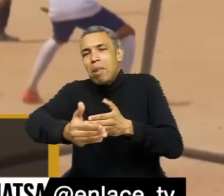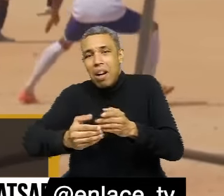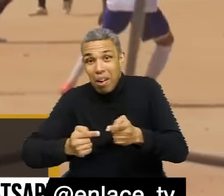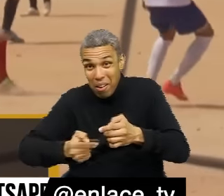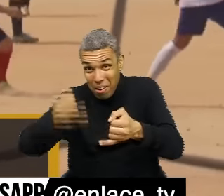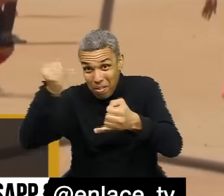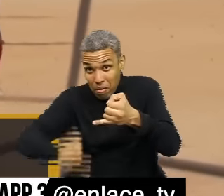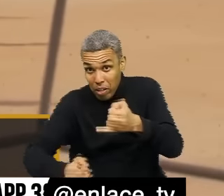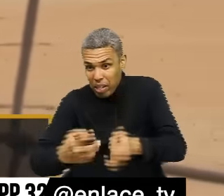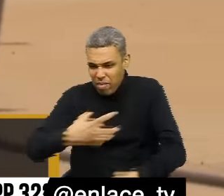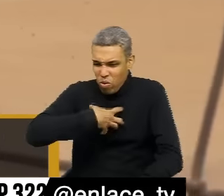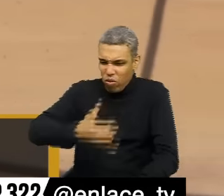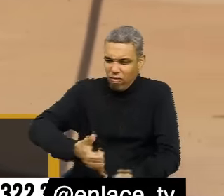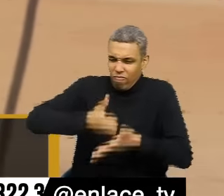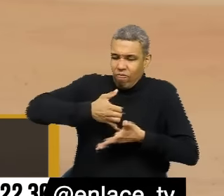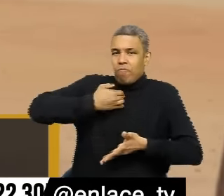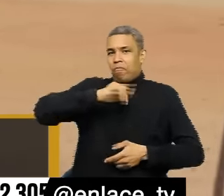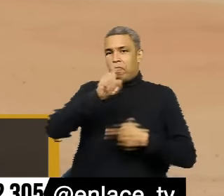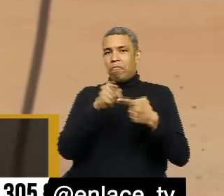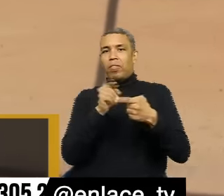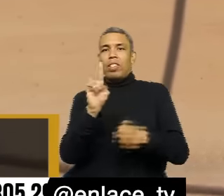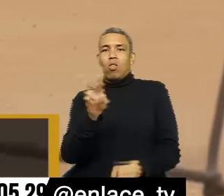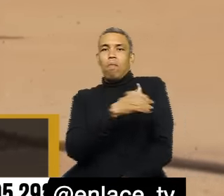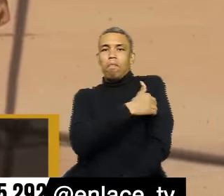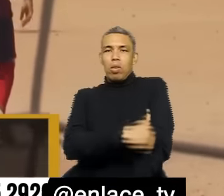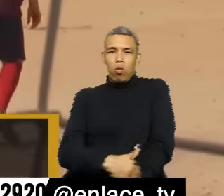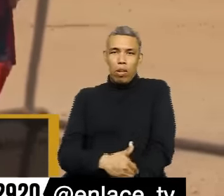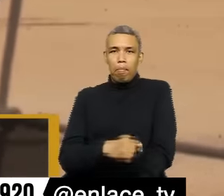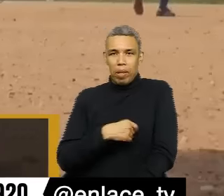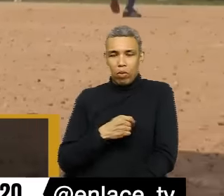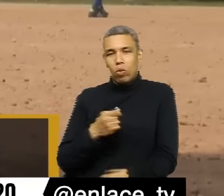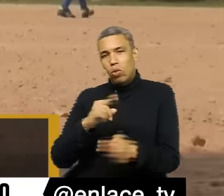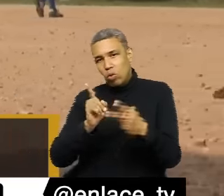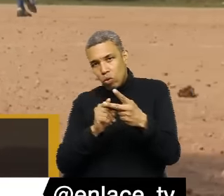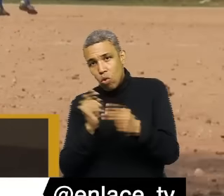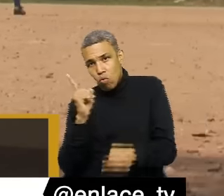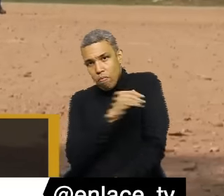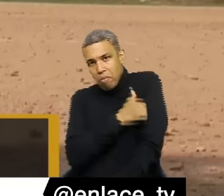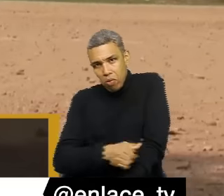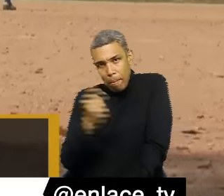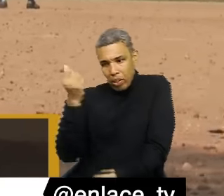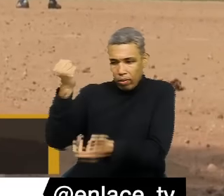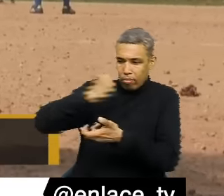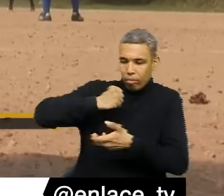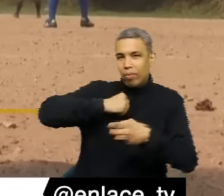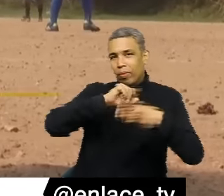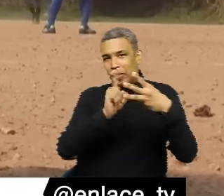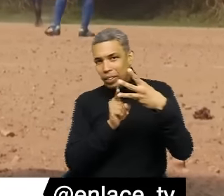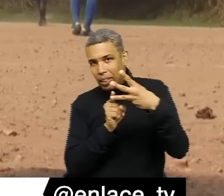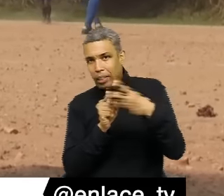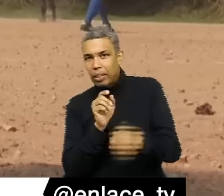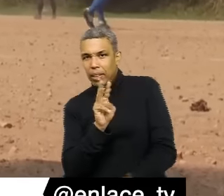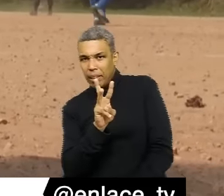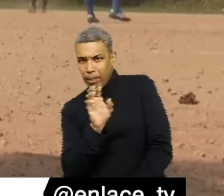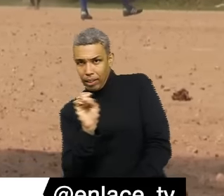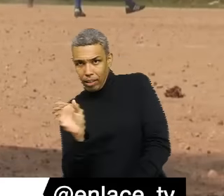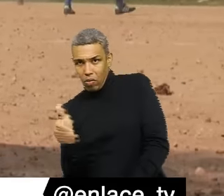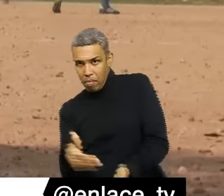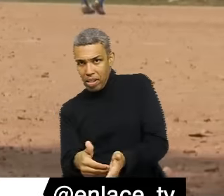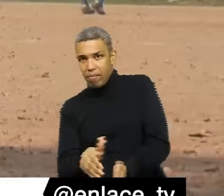Claras es el primer puesto, 2 millones de pesos, segundo puesto, 1 millón de pesos y para el tercer puesto,